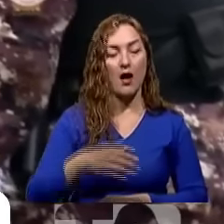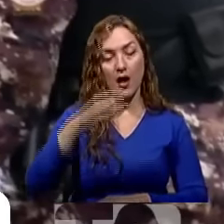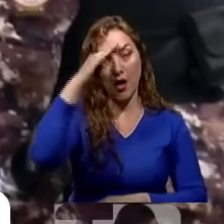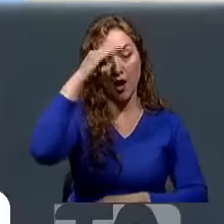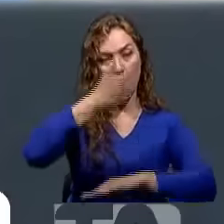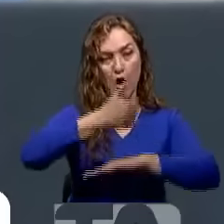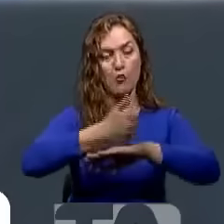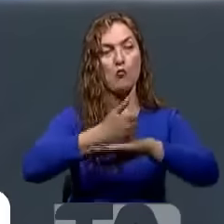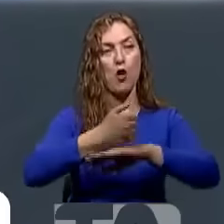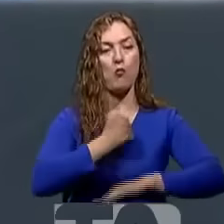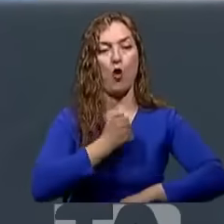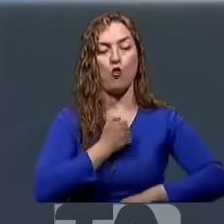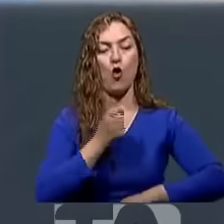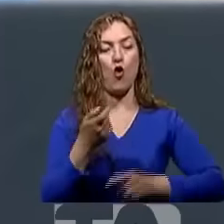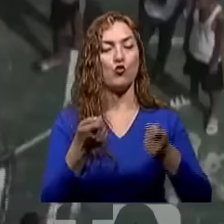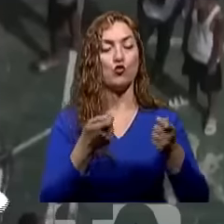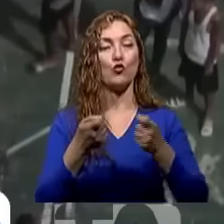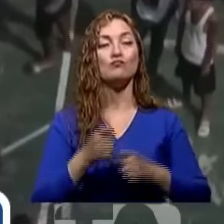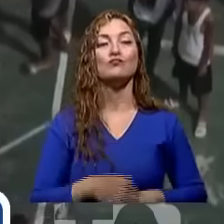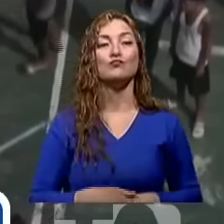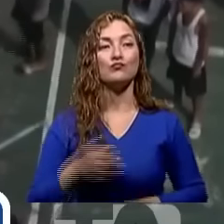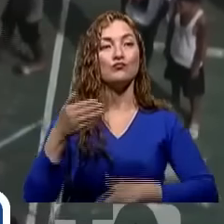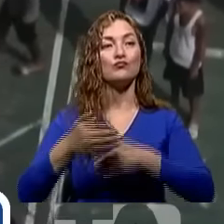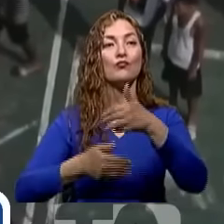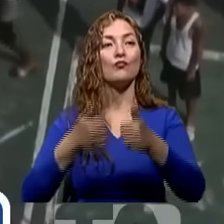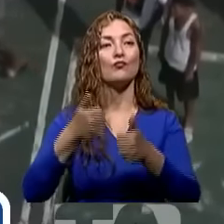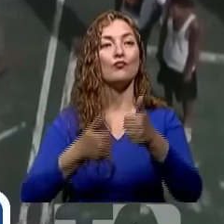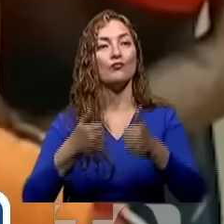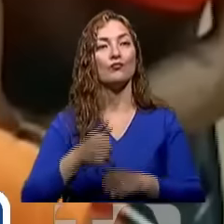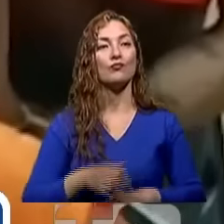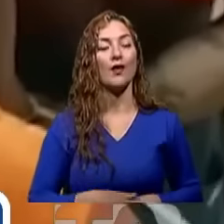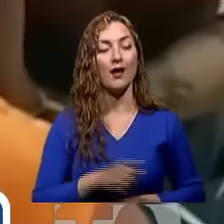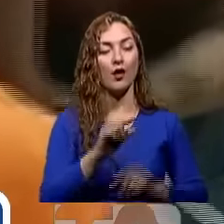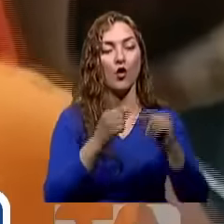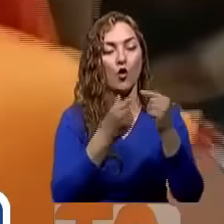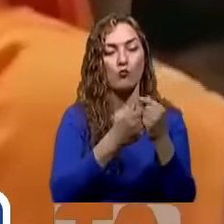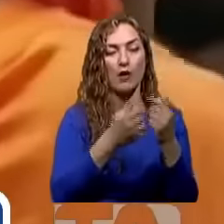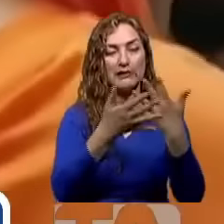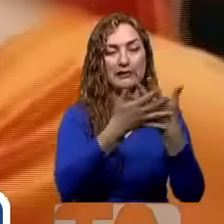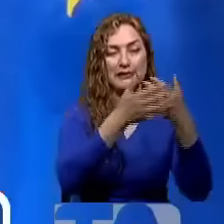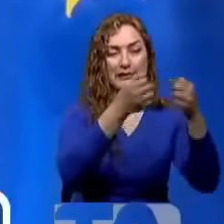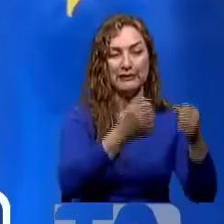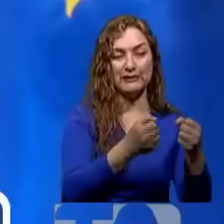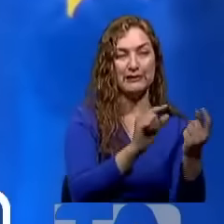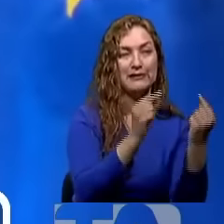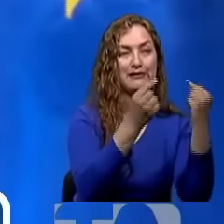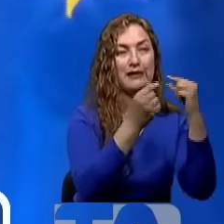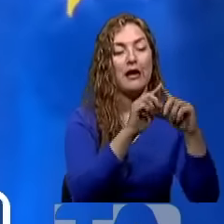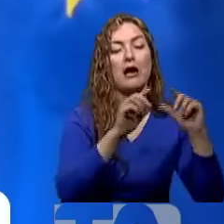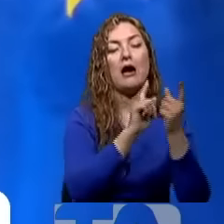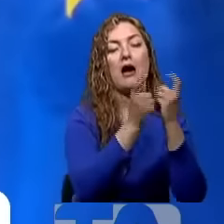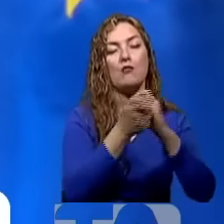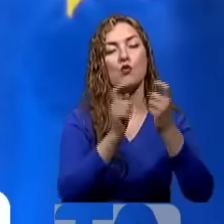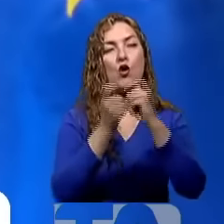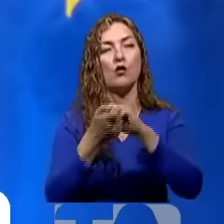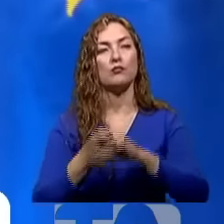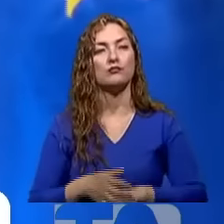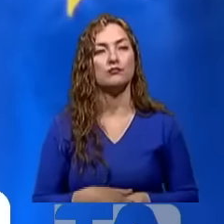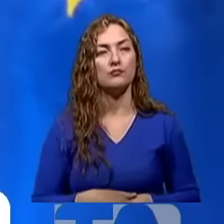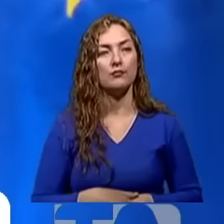del control. Otro de los procesos que aún está en marcha es la reclasificación de los privados de libertad. Ha contribuido a promover